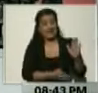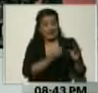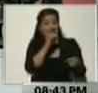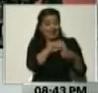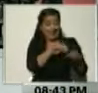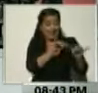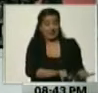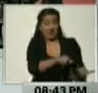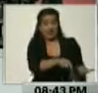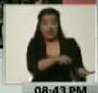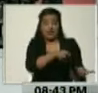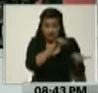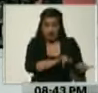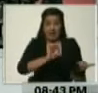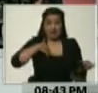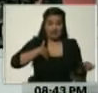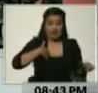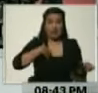la compañera Cristina